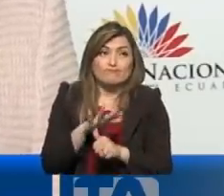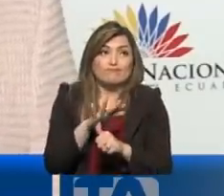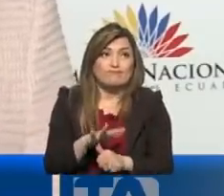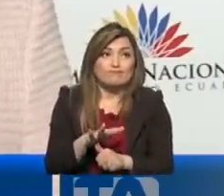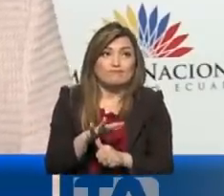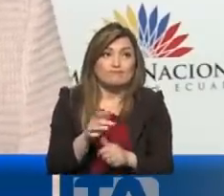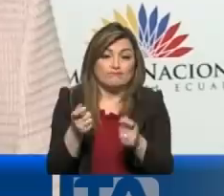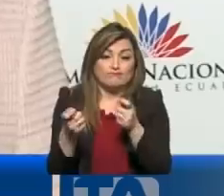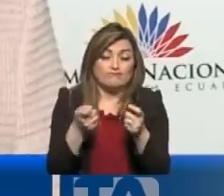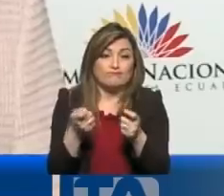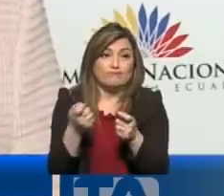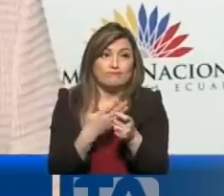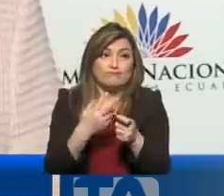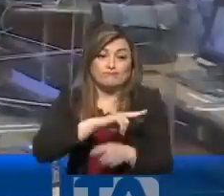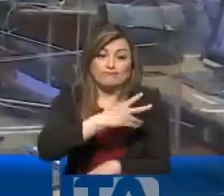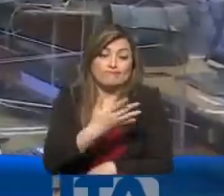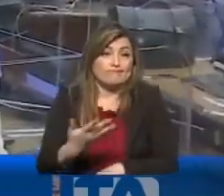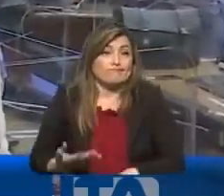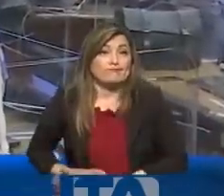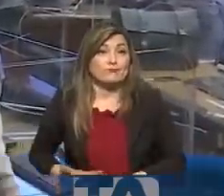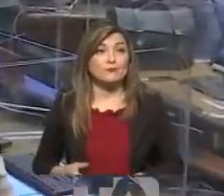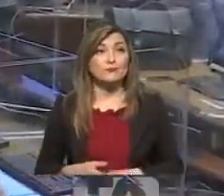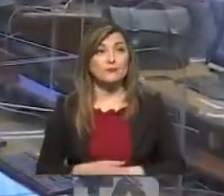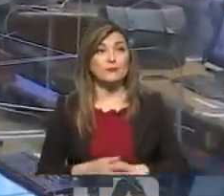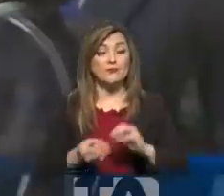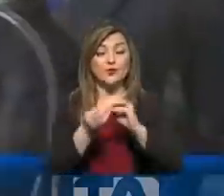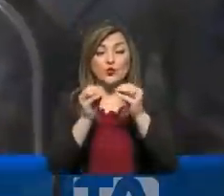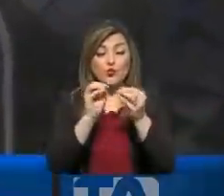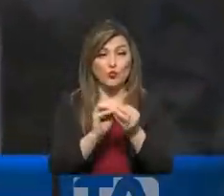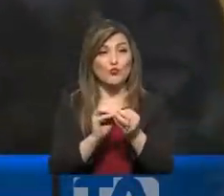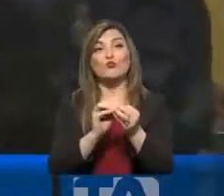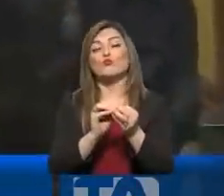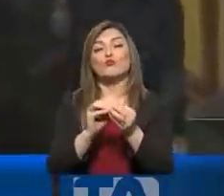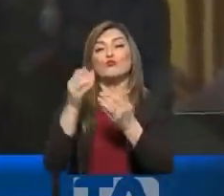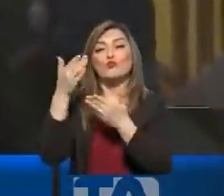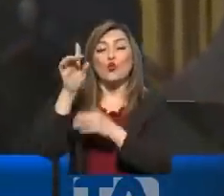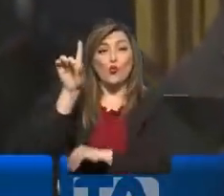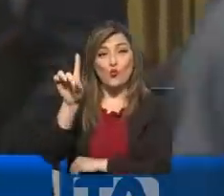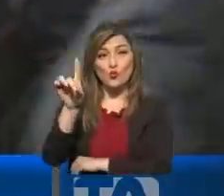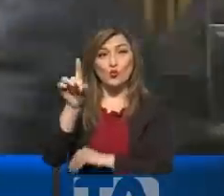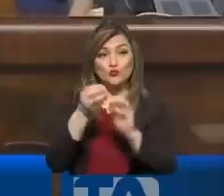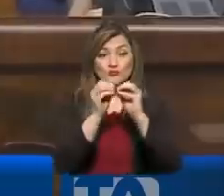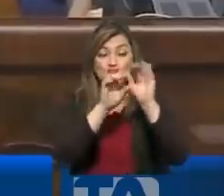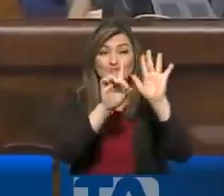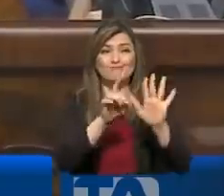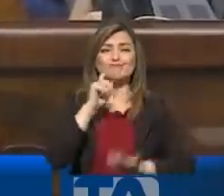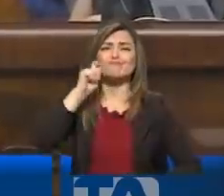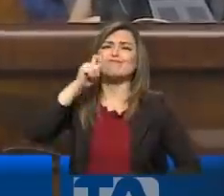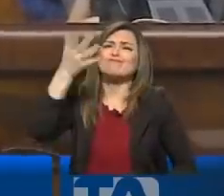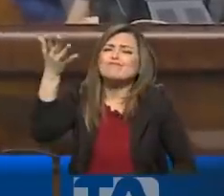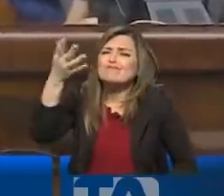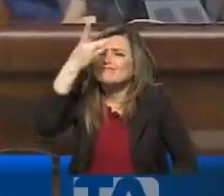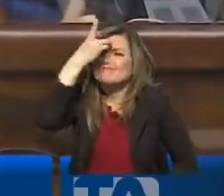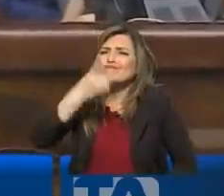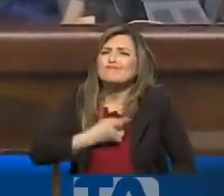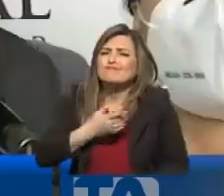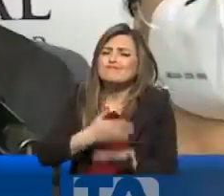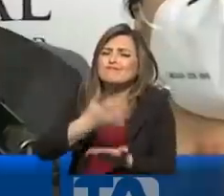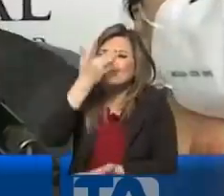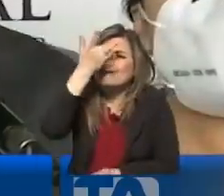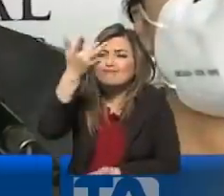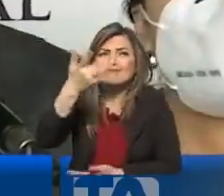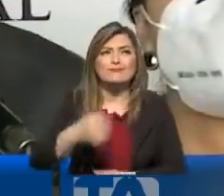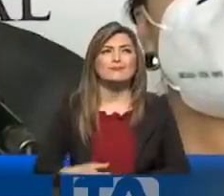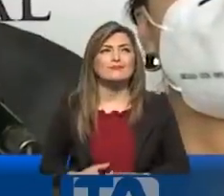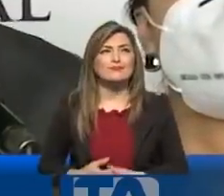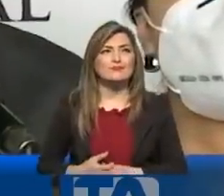para presidir, para estar en una vicepresidencia. Los bloques de UNES y PSC reclamaron a la presidenta su decisión de suspender la sesión.